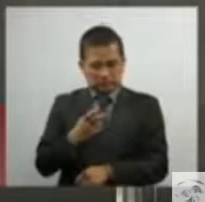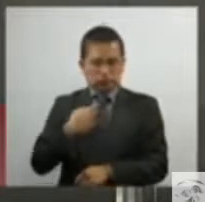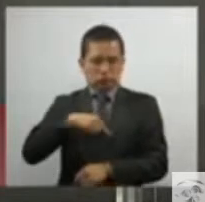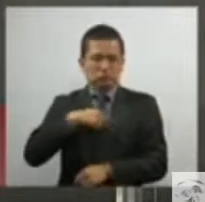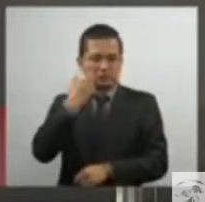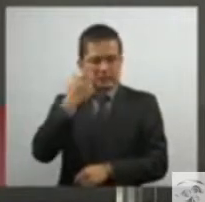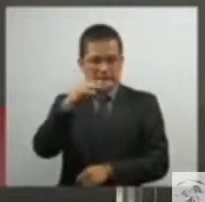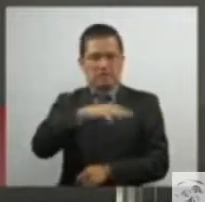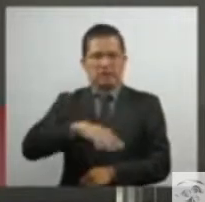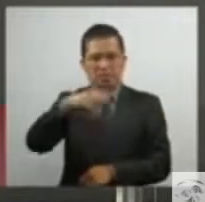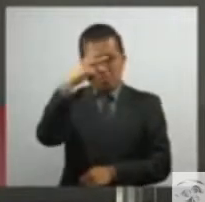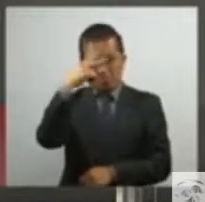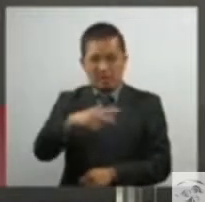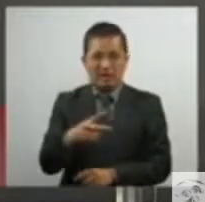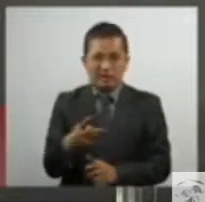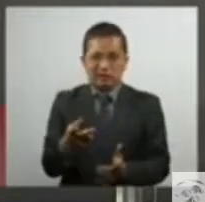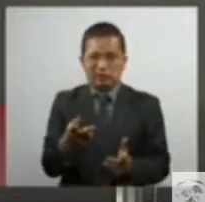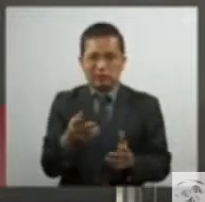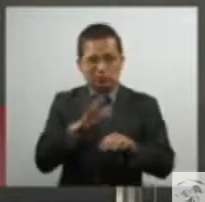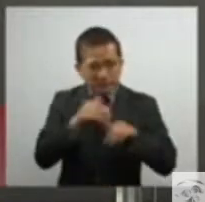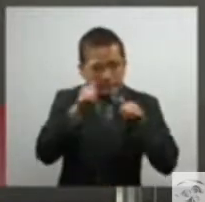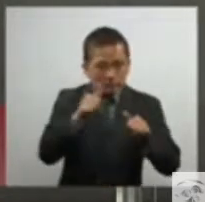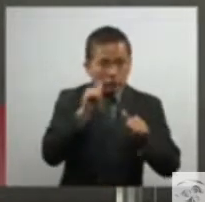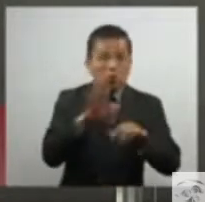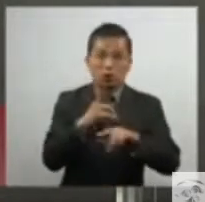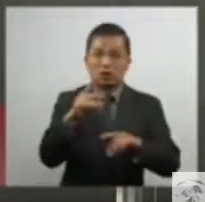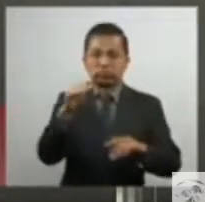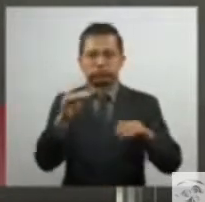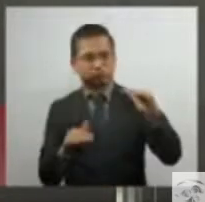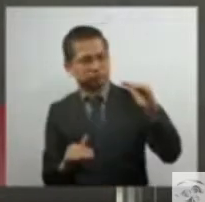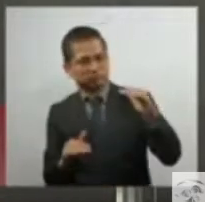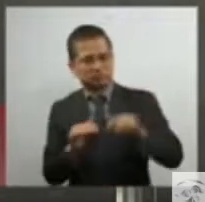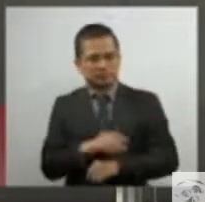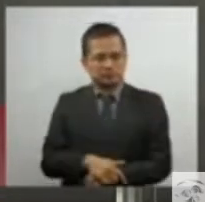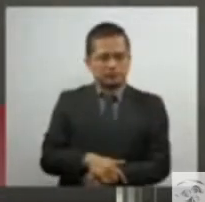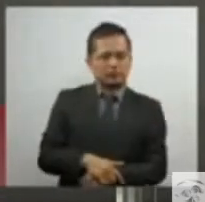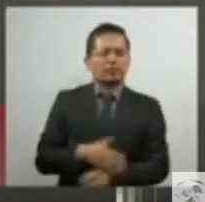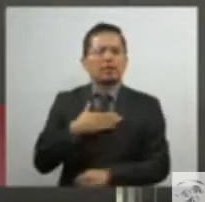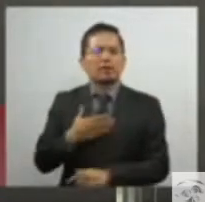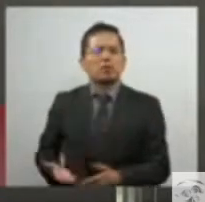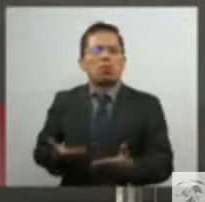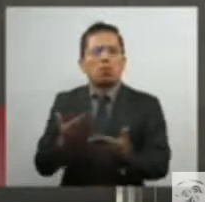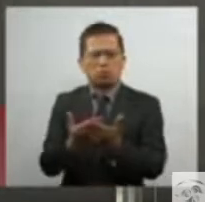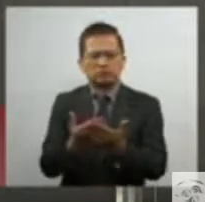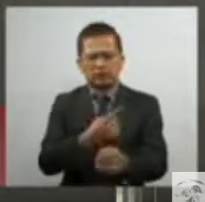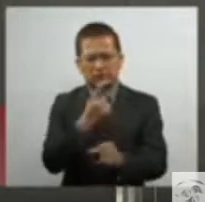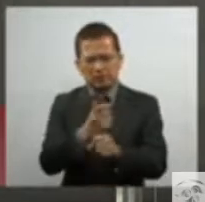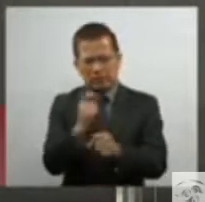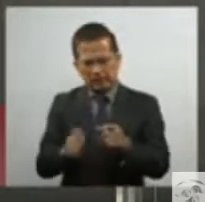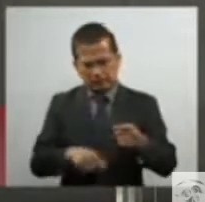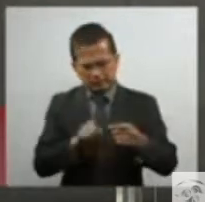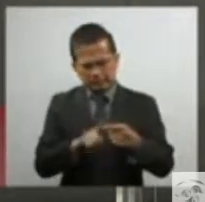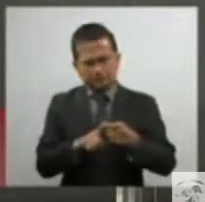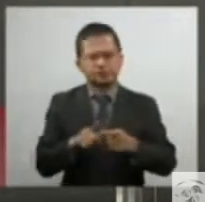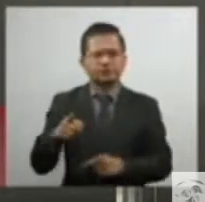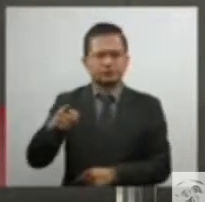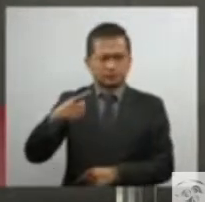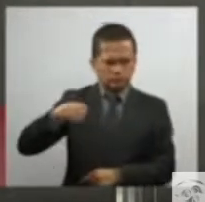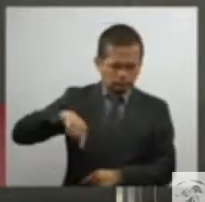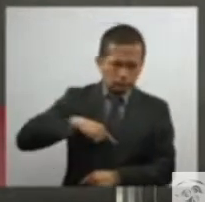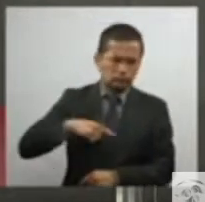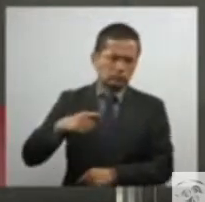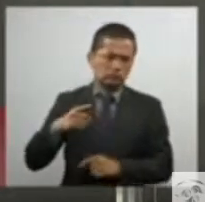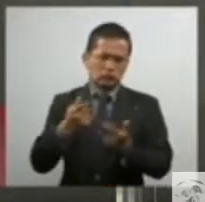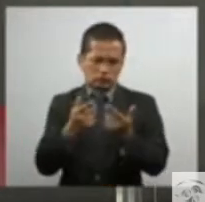país donde la desigualdad sigue creciendo. Mi primera propuesta es sobre la iniciativa que promovimos diputadas de diferentes partidos